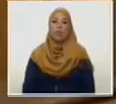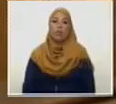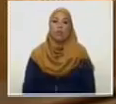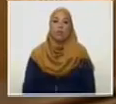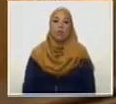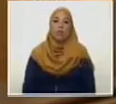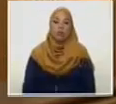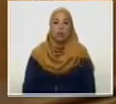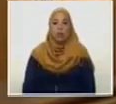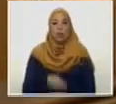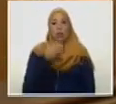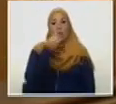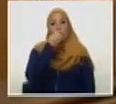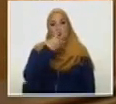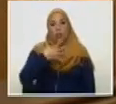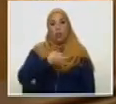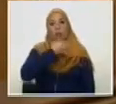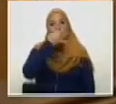Buenas tardes,